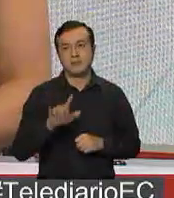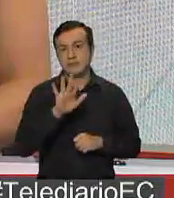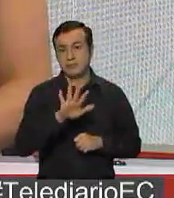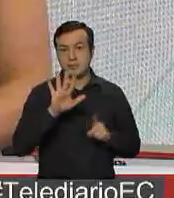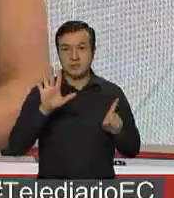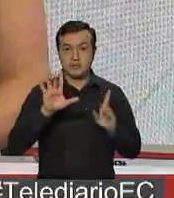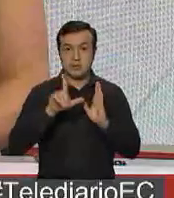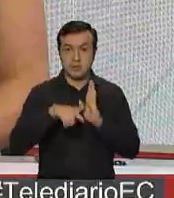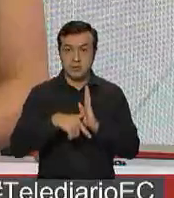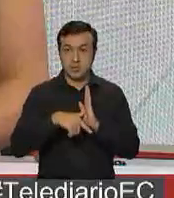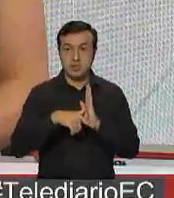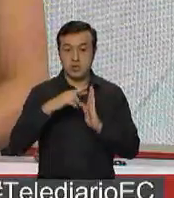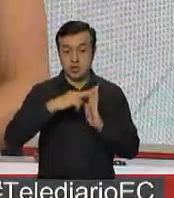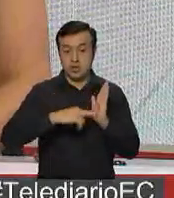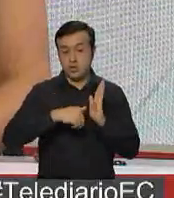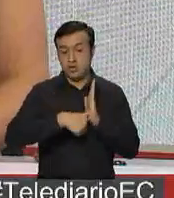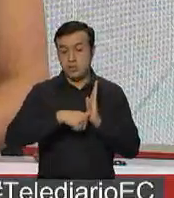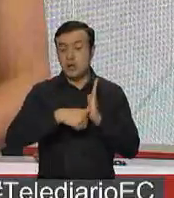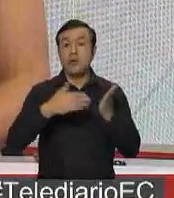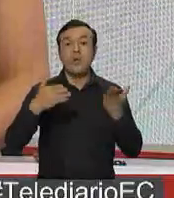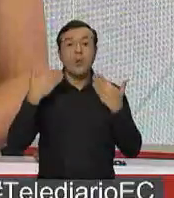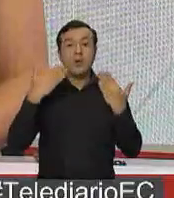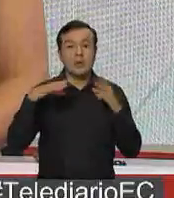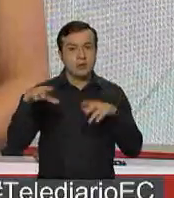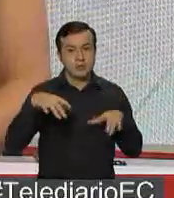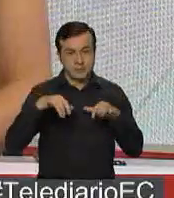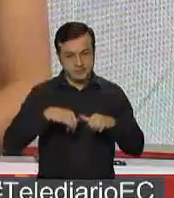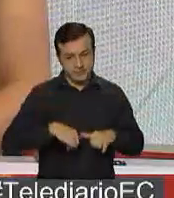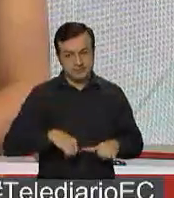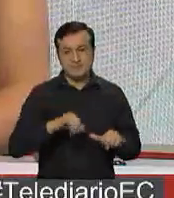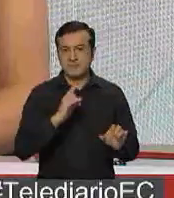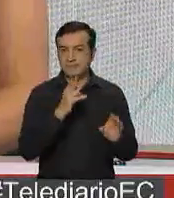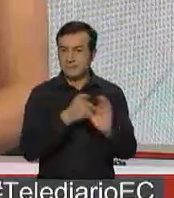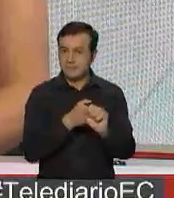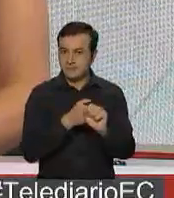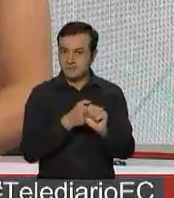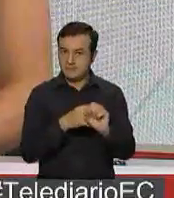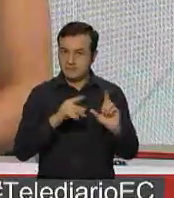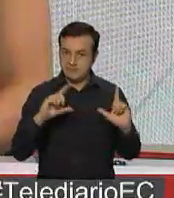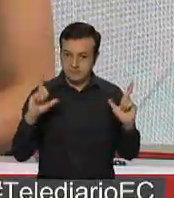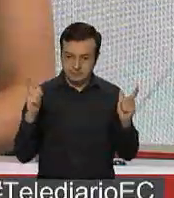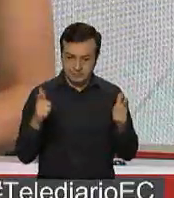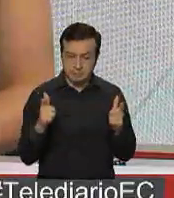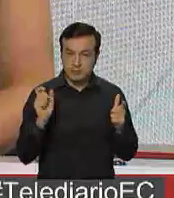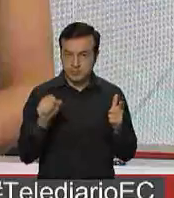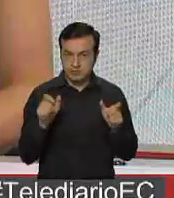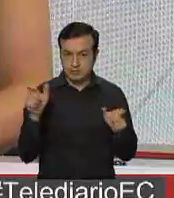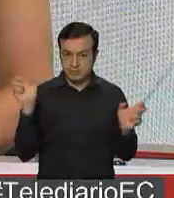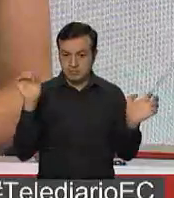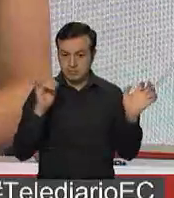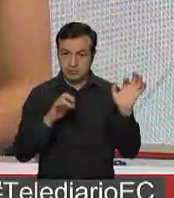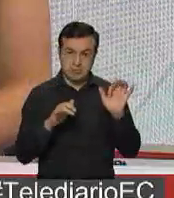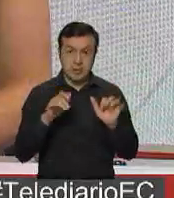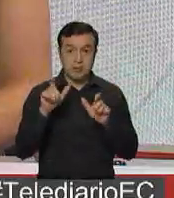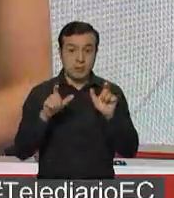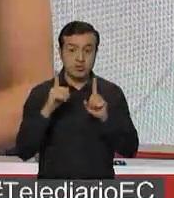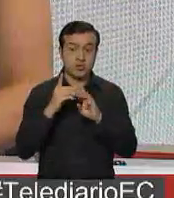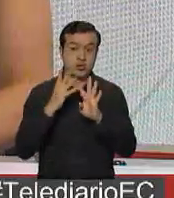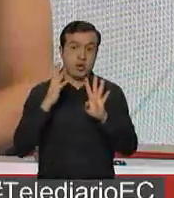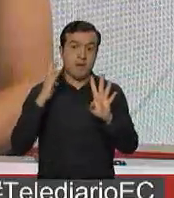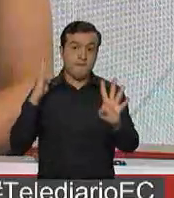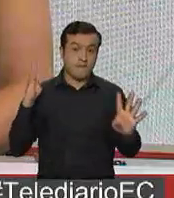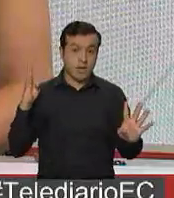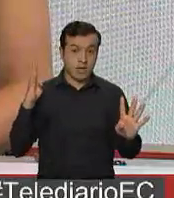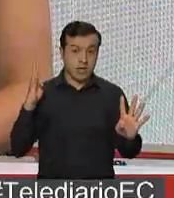Las agencias del Registro Civil en Guayaquil retoman actividades presenciales con aforo permitido. La ciudadanía hace filas para ingresar y